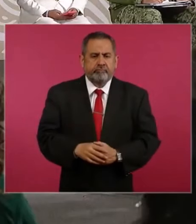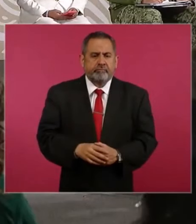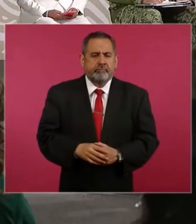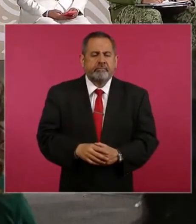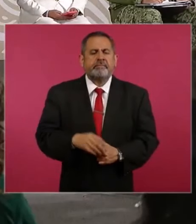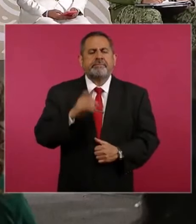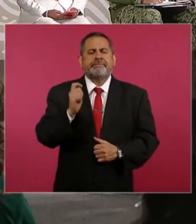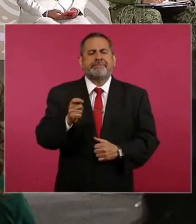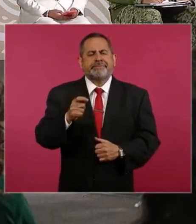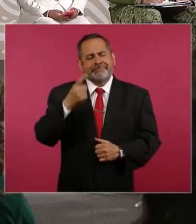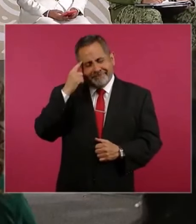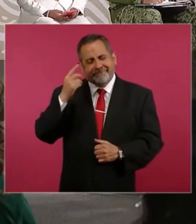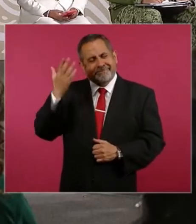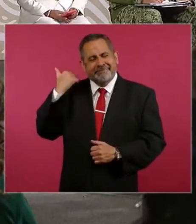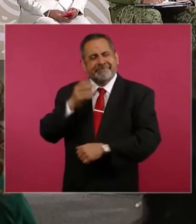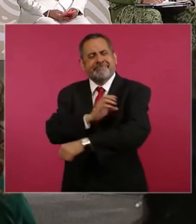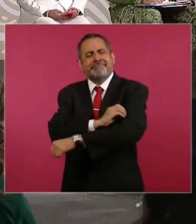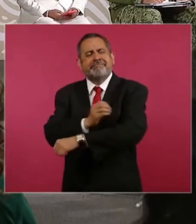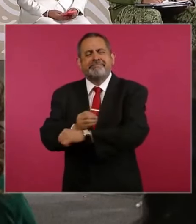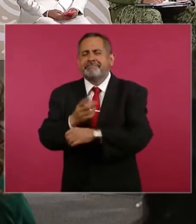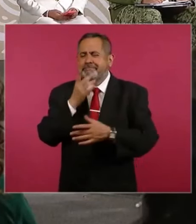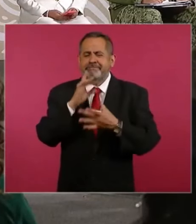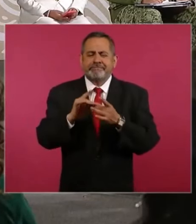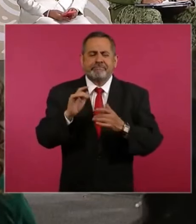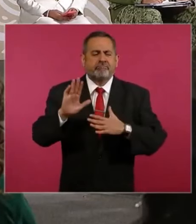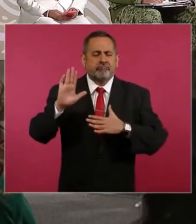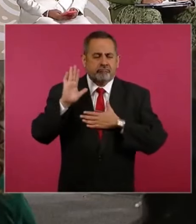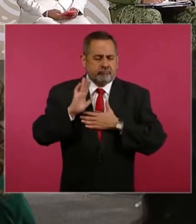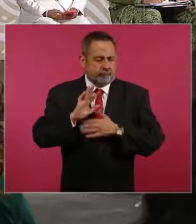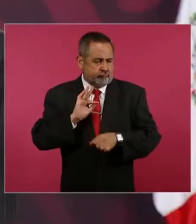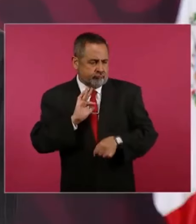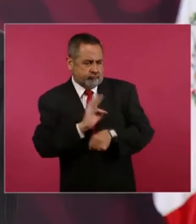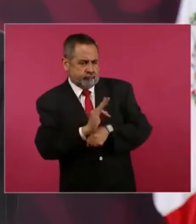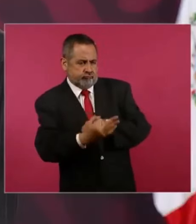promesa era de que se iban a proteger